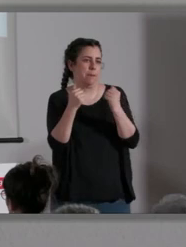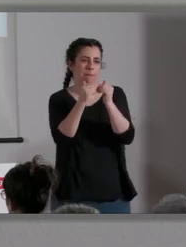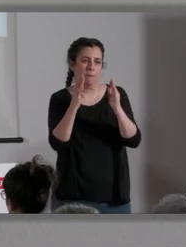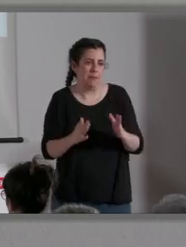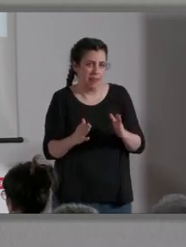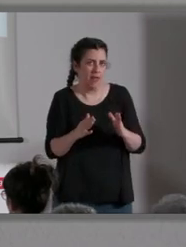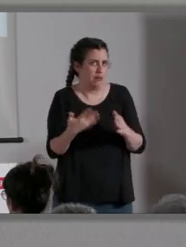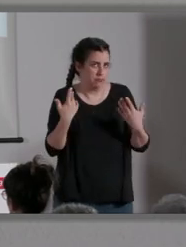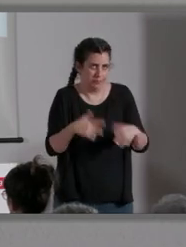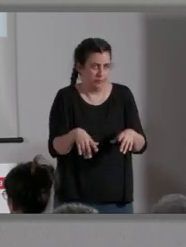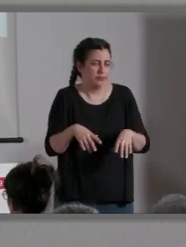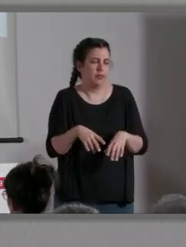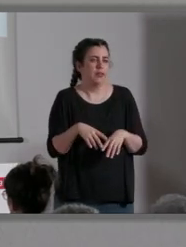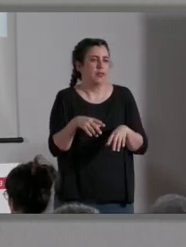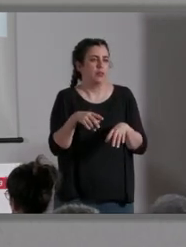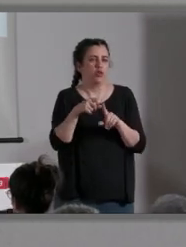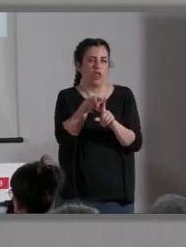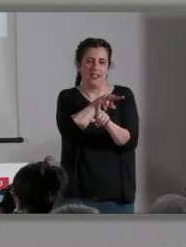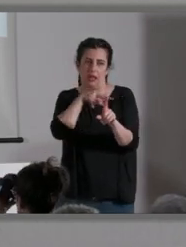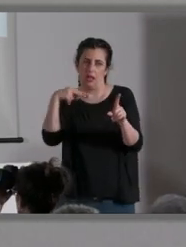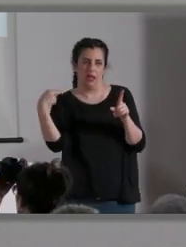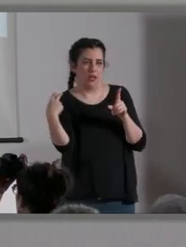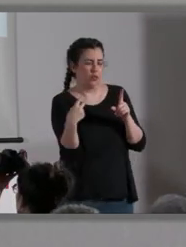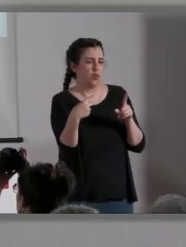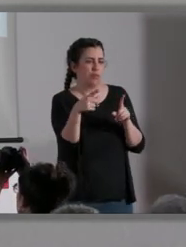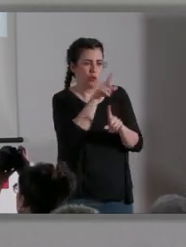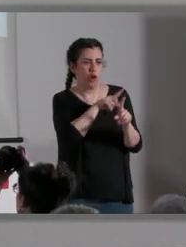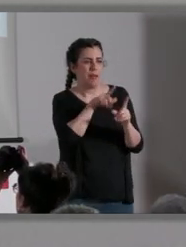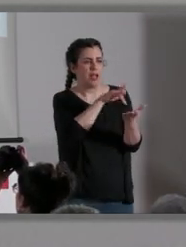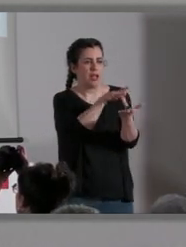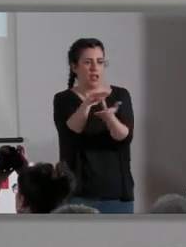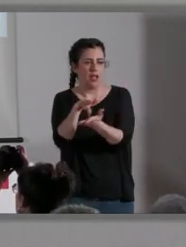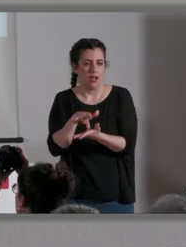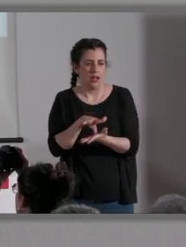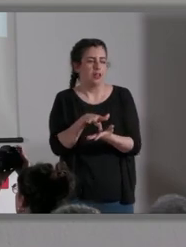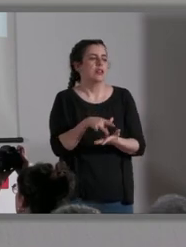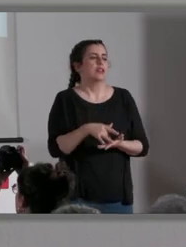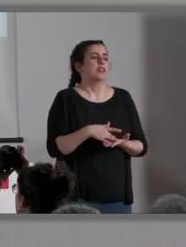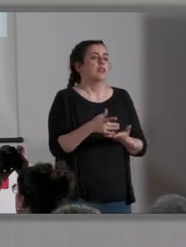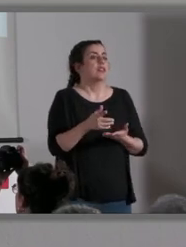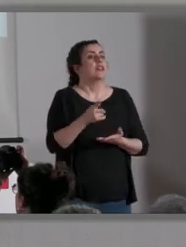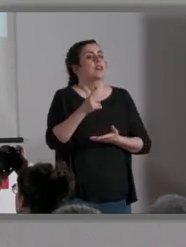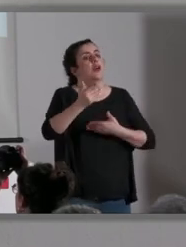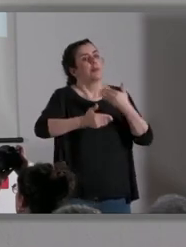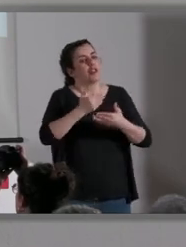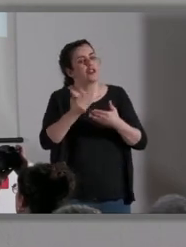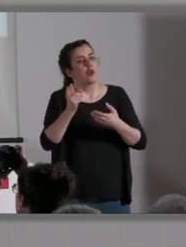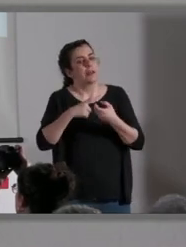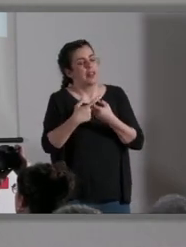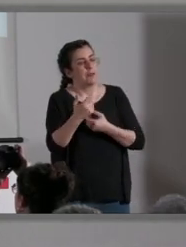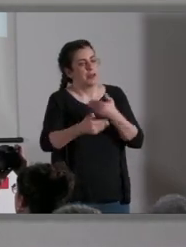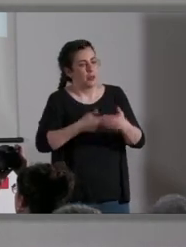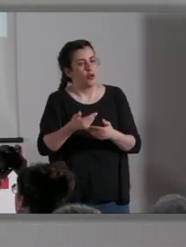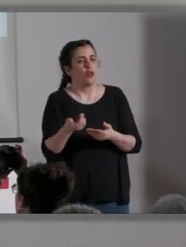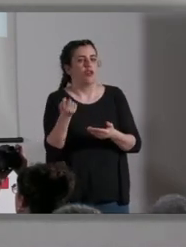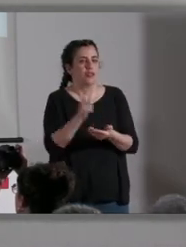muchos niveles, y decidimos hacer otro proceso participativo, pero con monotema, vivienda,